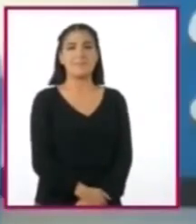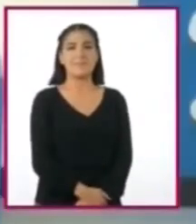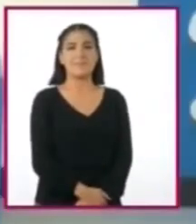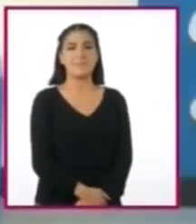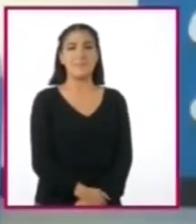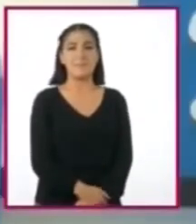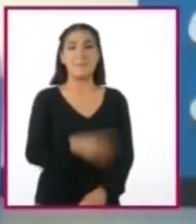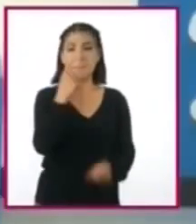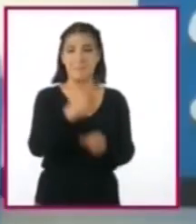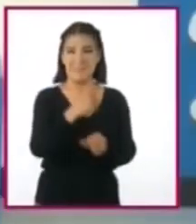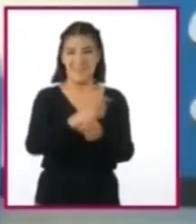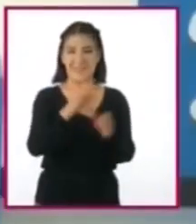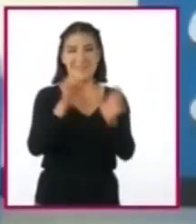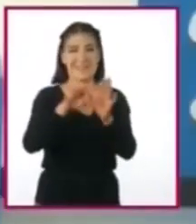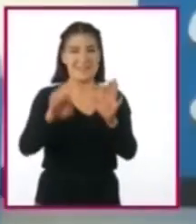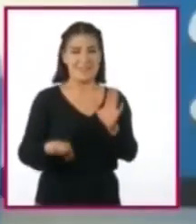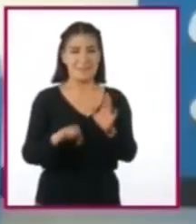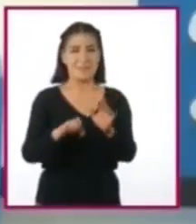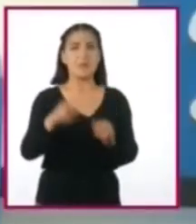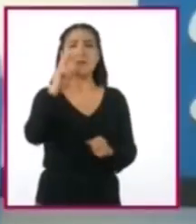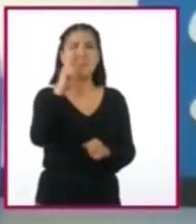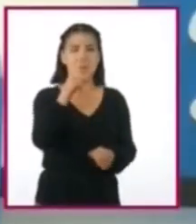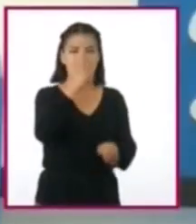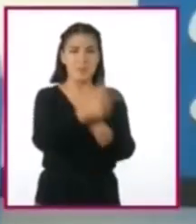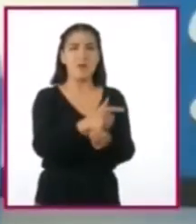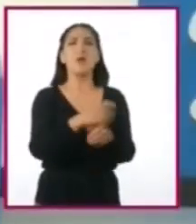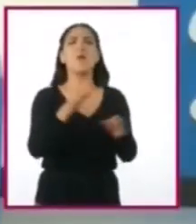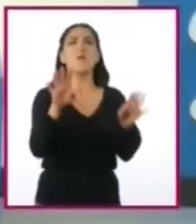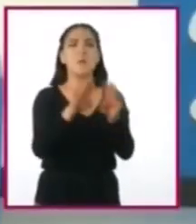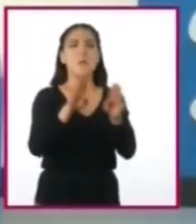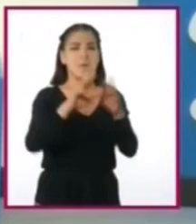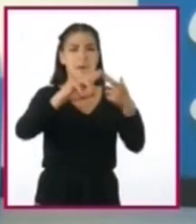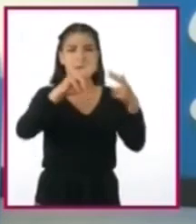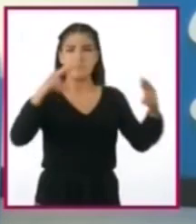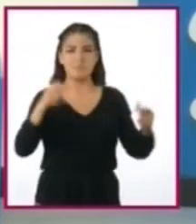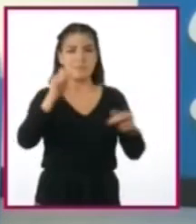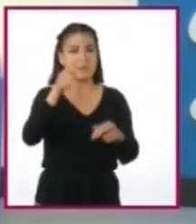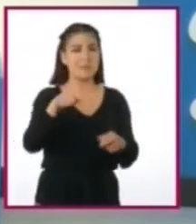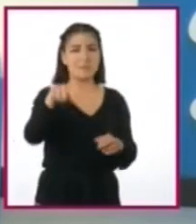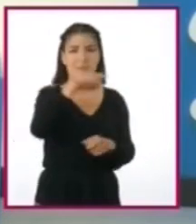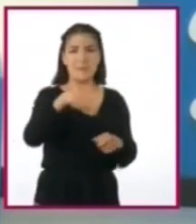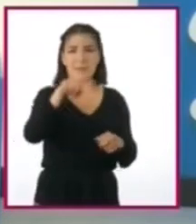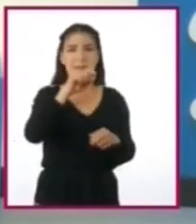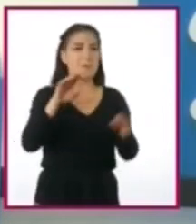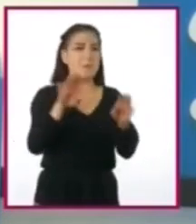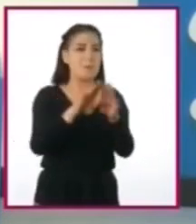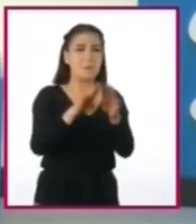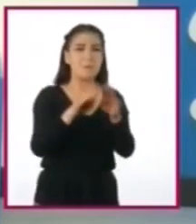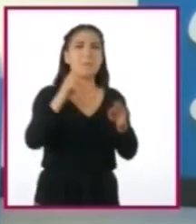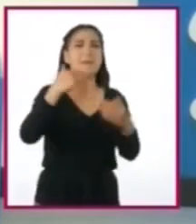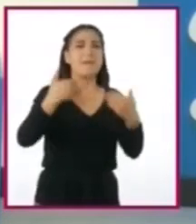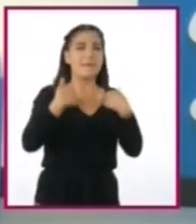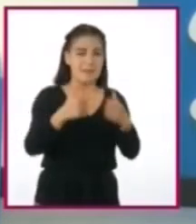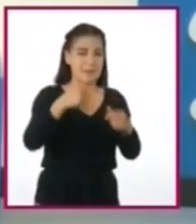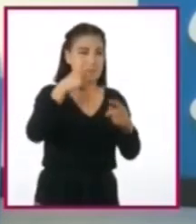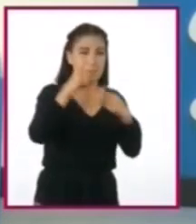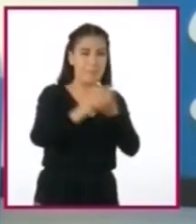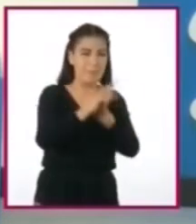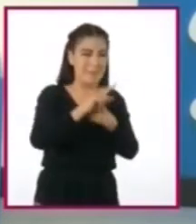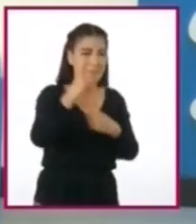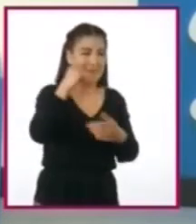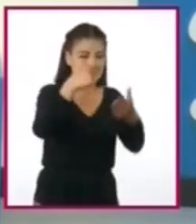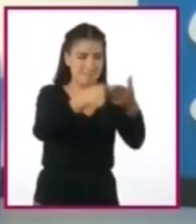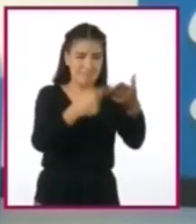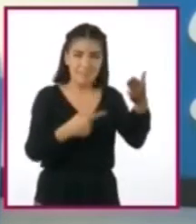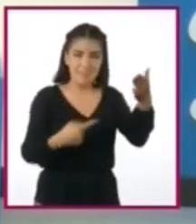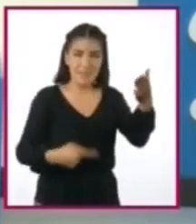En el primer ejemplo, ¿se dieron cuenta cuál es la relación existente entre los elementos que se describieron en el problema y los que